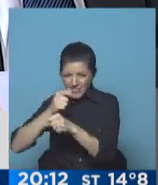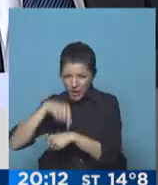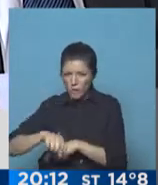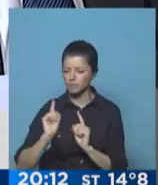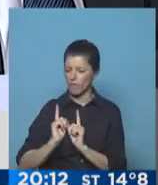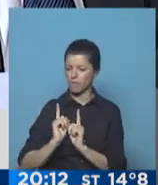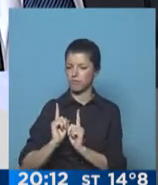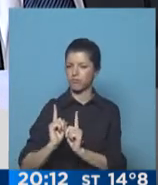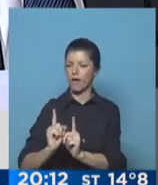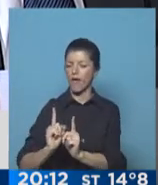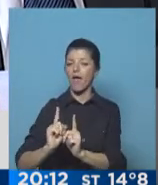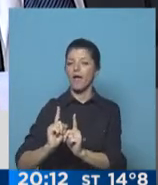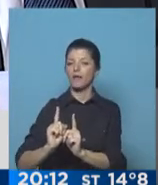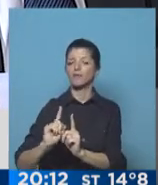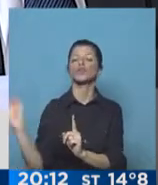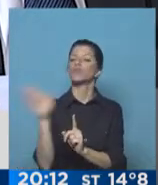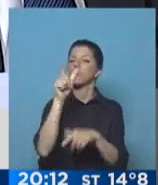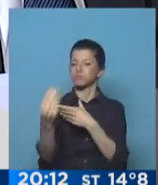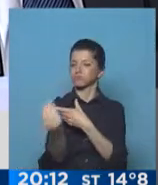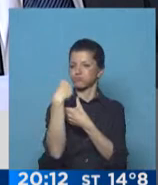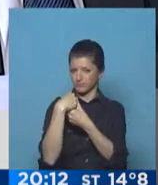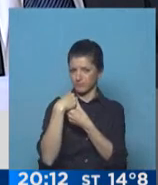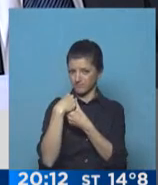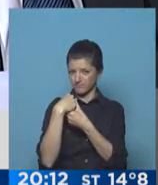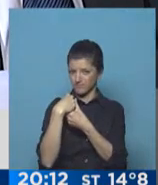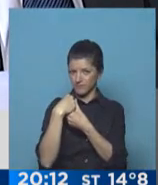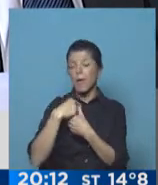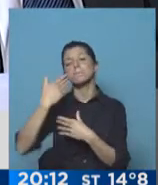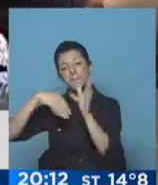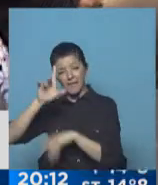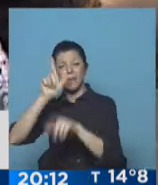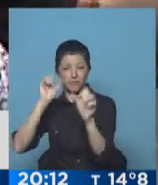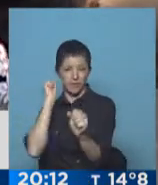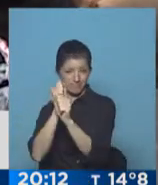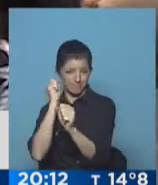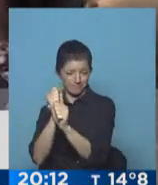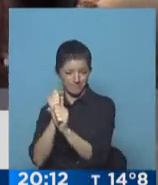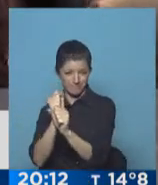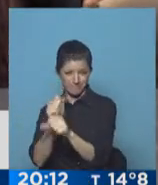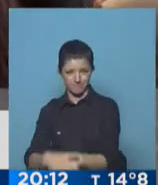política de las grandes mayorías populares, en especial de los trabajadores argentinos.